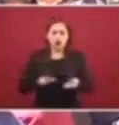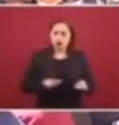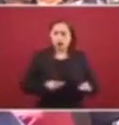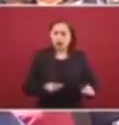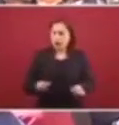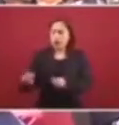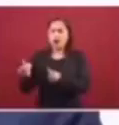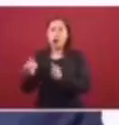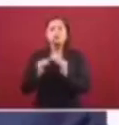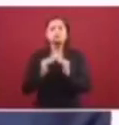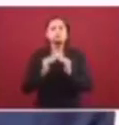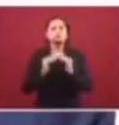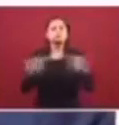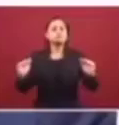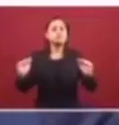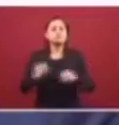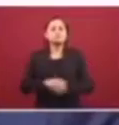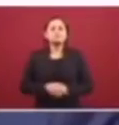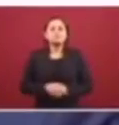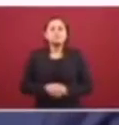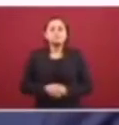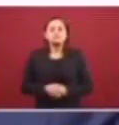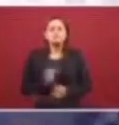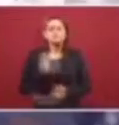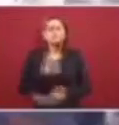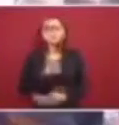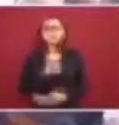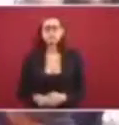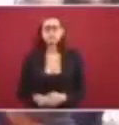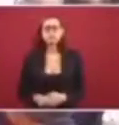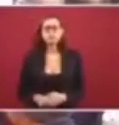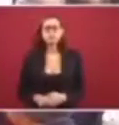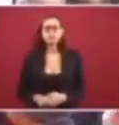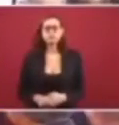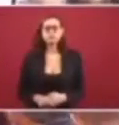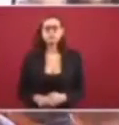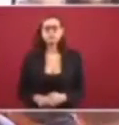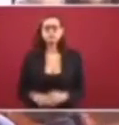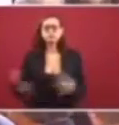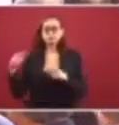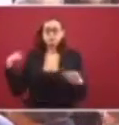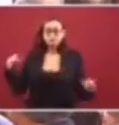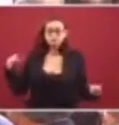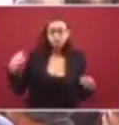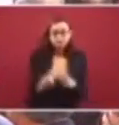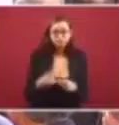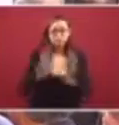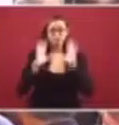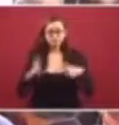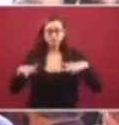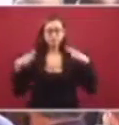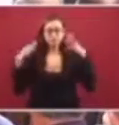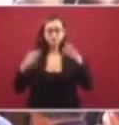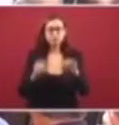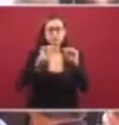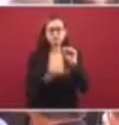actual como una administración que improvisa, que no tiene sustento en